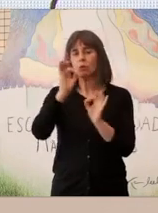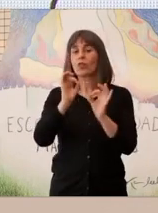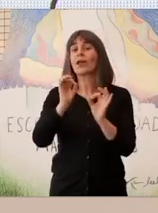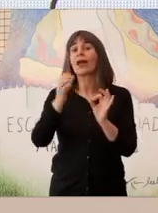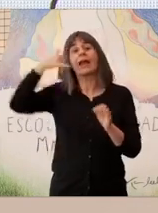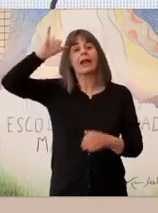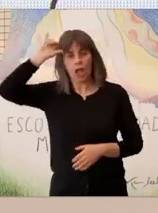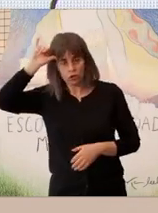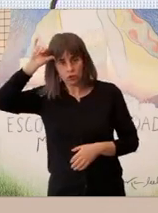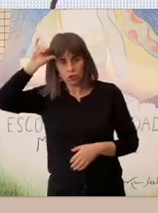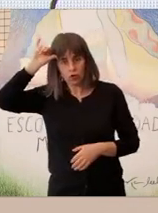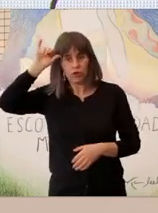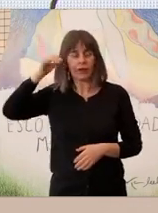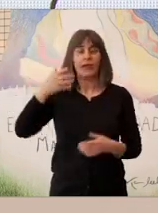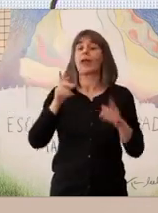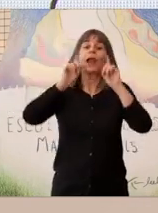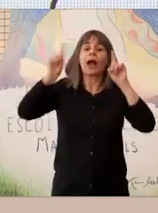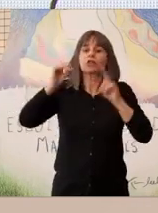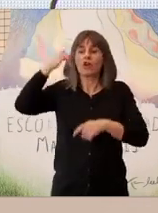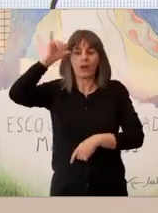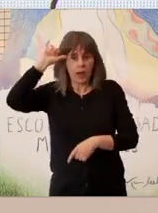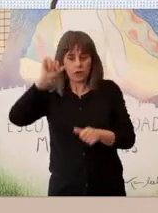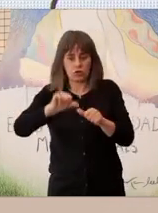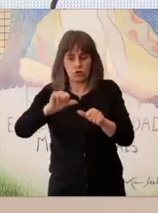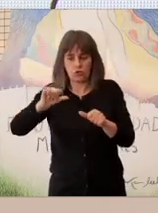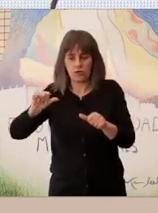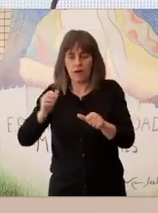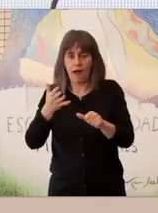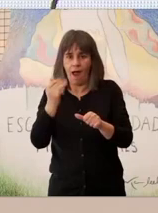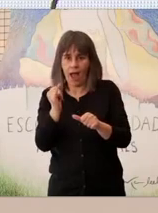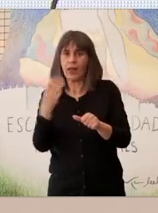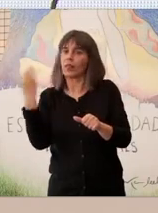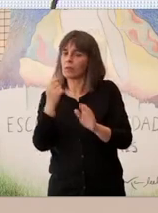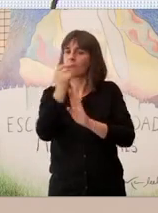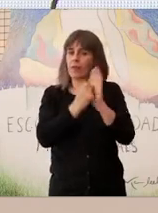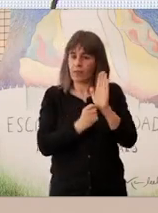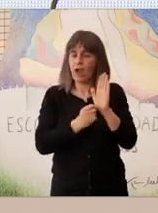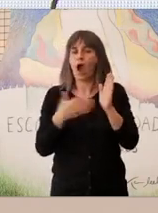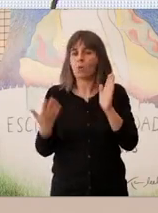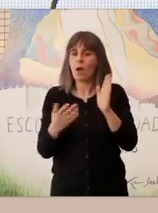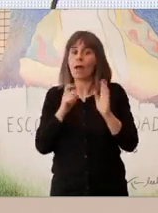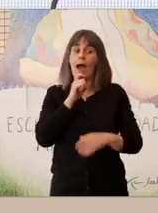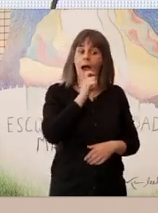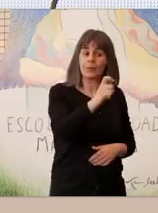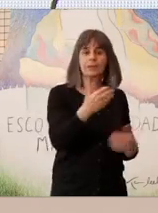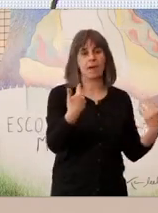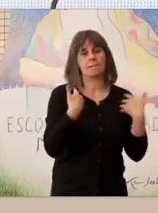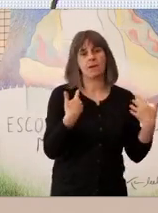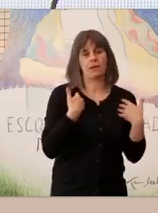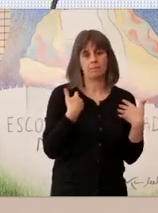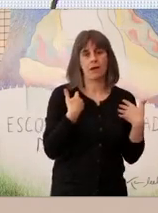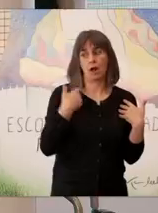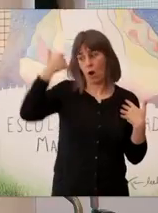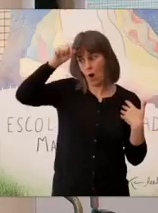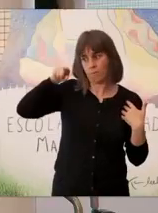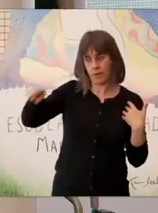riesgo, se tienen que aplicar una serie de medidas. Y una de las medidas es la comunicación a la víctima de la existencia de esos